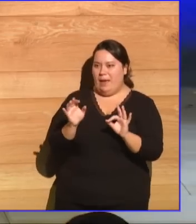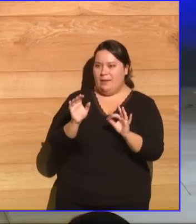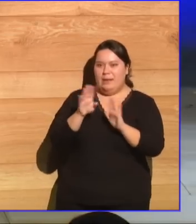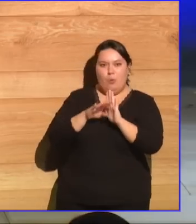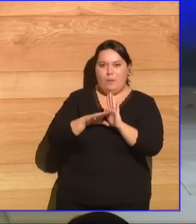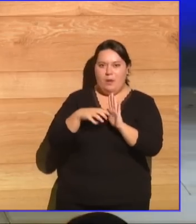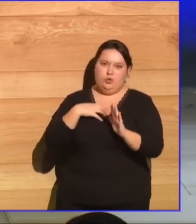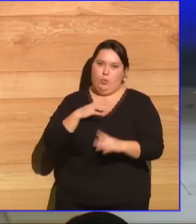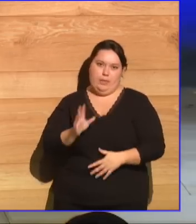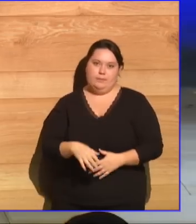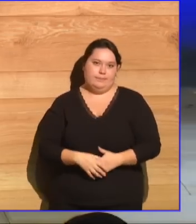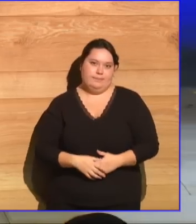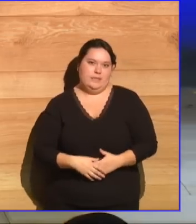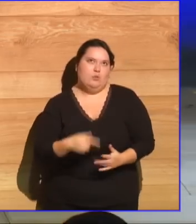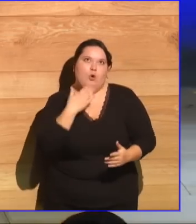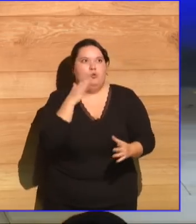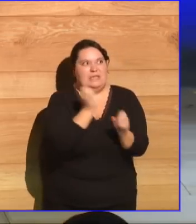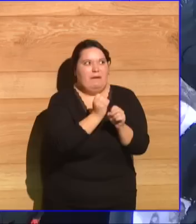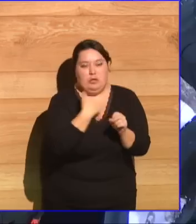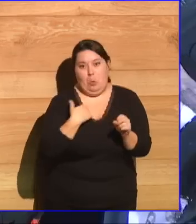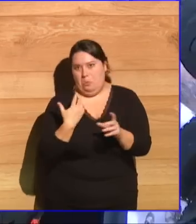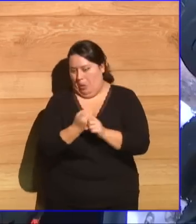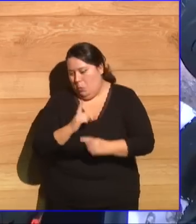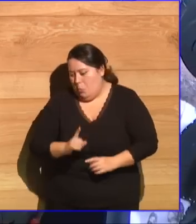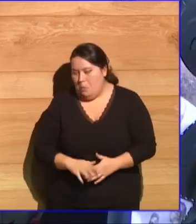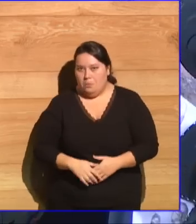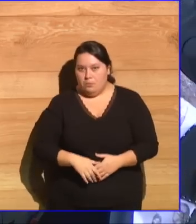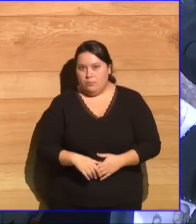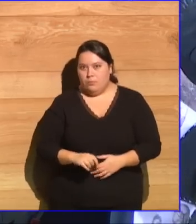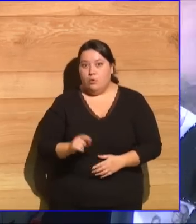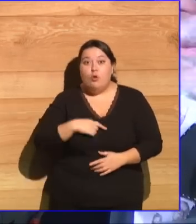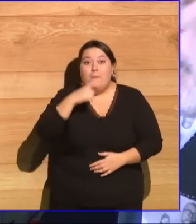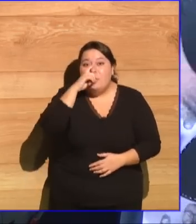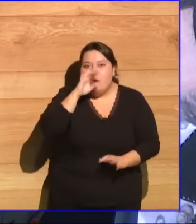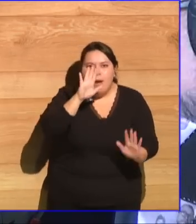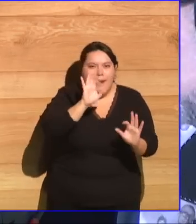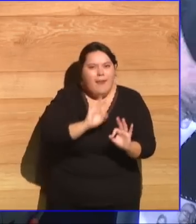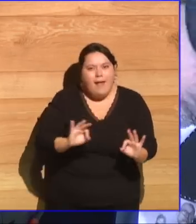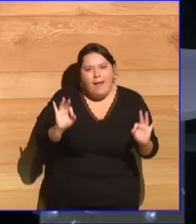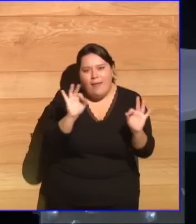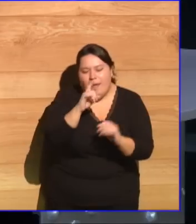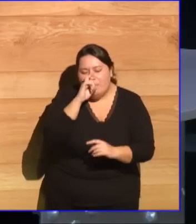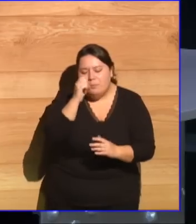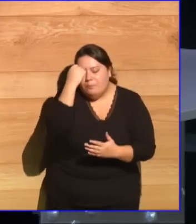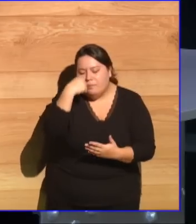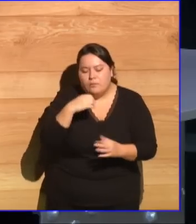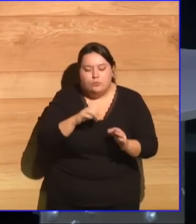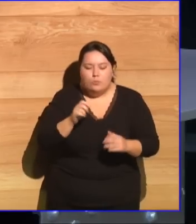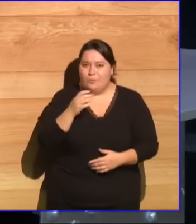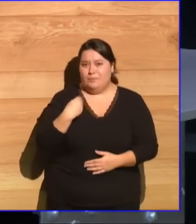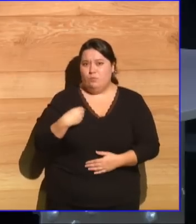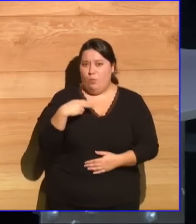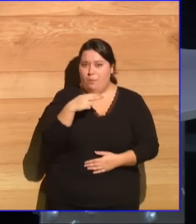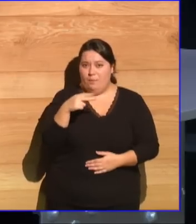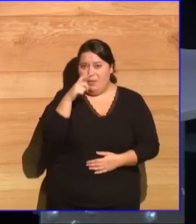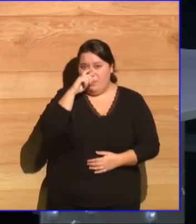hacemos. Eso me Se perjudica. parecería a trabajar, cosa que yo no hago. Punto 2. Exactamente. Punto 2. No tengo memoria. No tengo nada de memoria. Nada. Nada de memoria. Nada. Soy un pez. O sea, soy un pez. Nada,